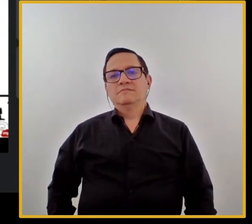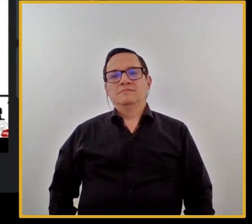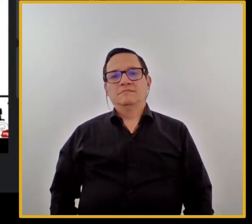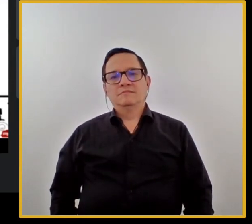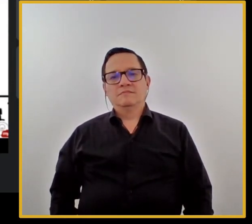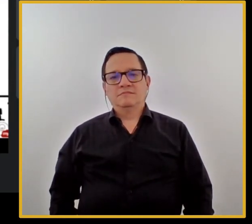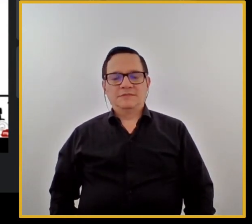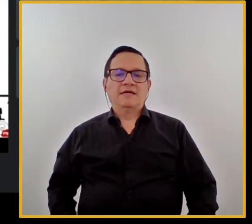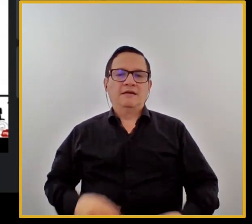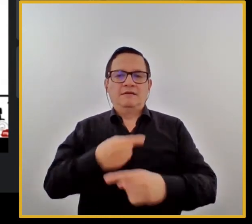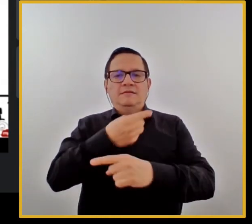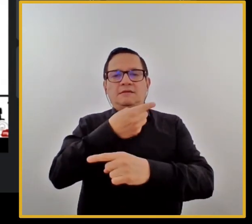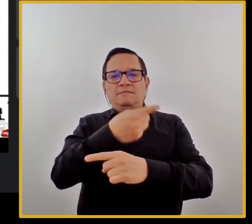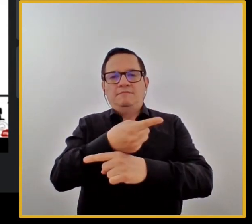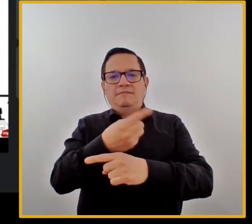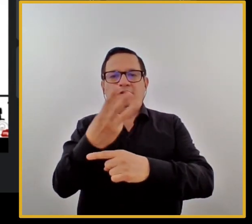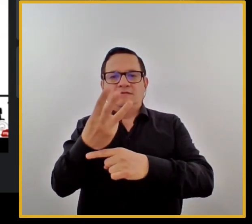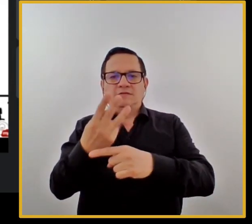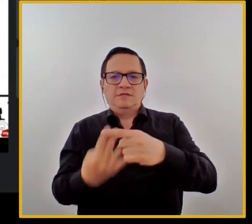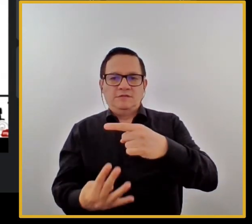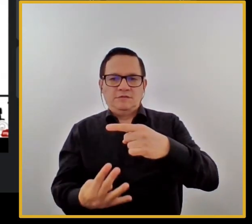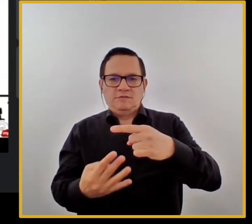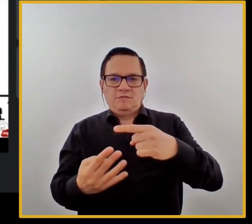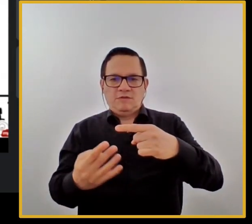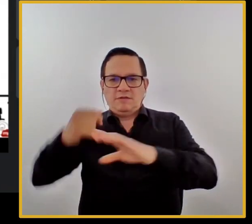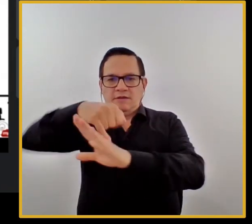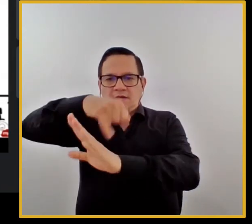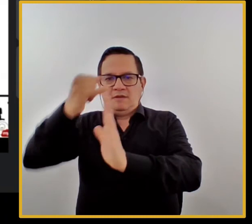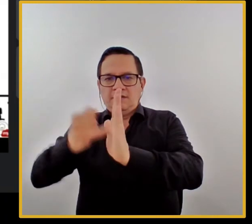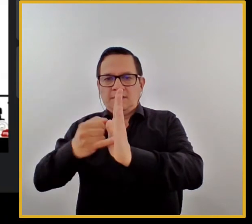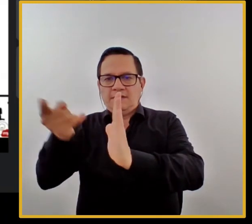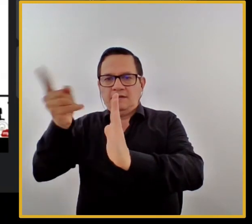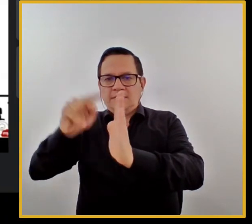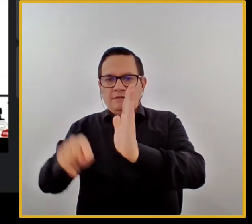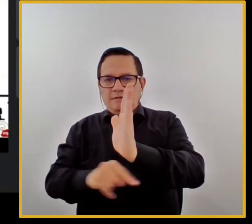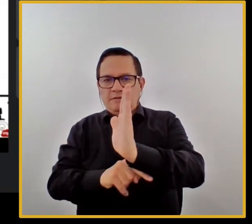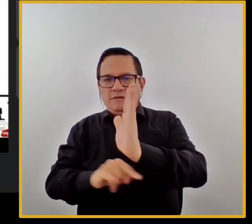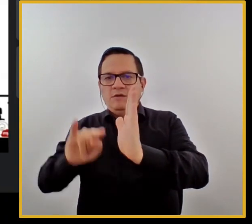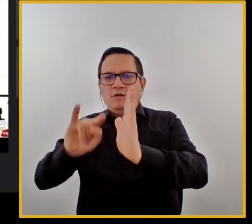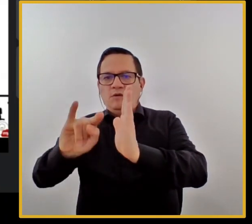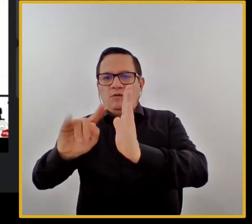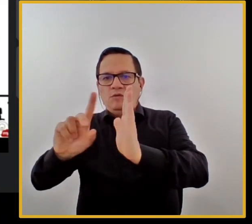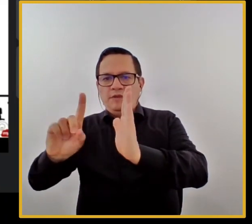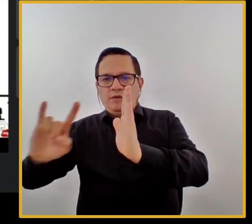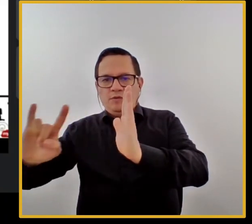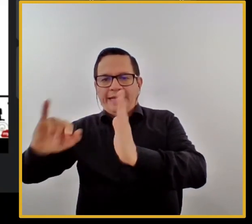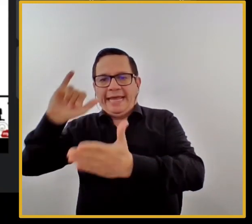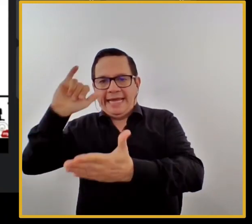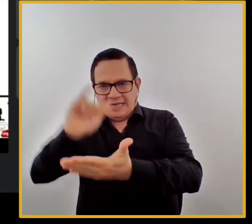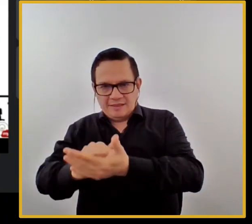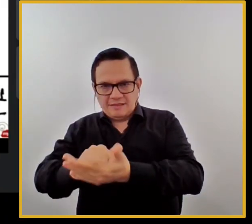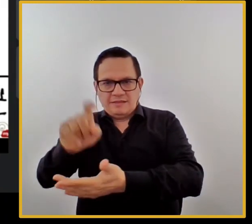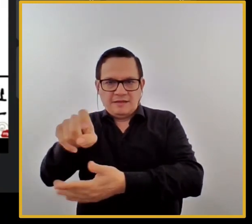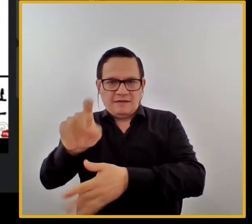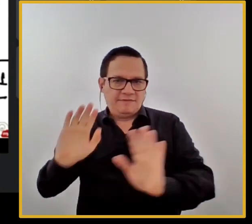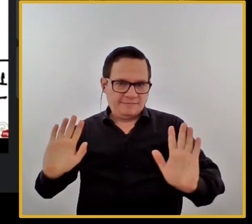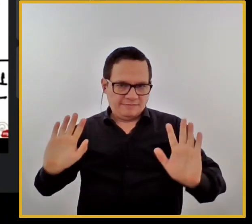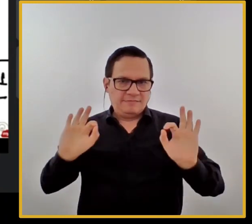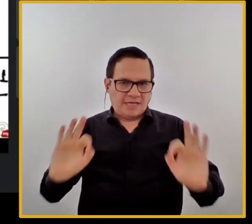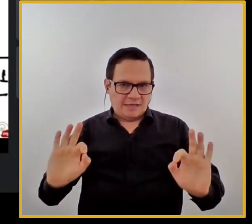Me queda U. Así debería quedar. Ajá, sí, señor. Ajá. Y ahora sí.